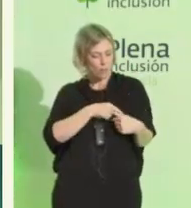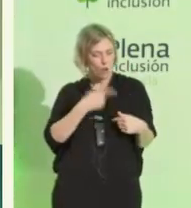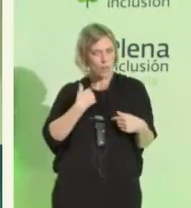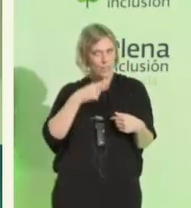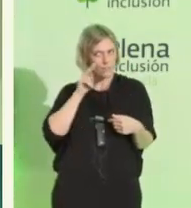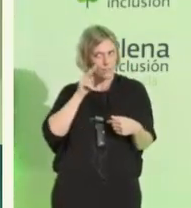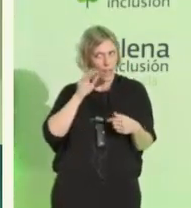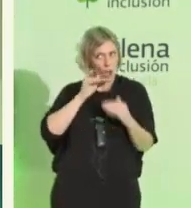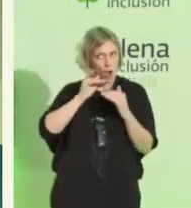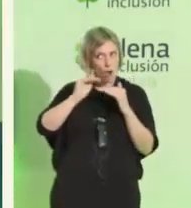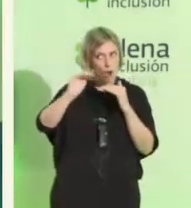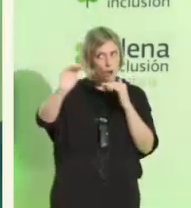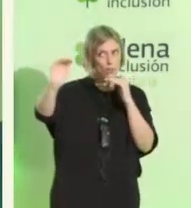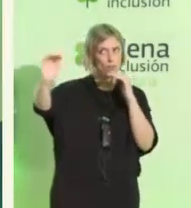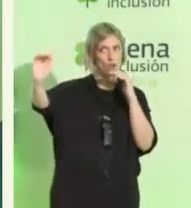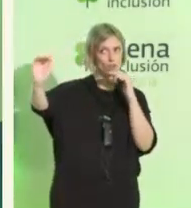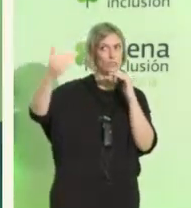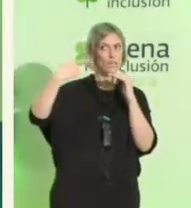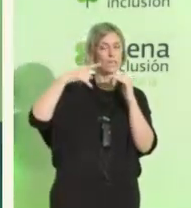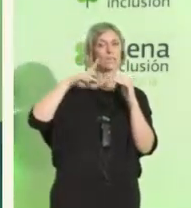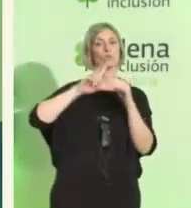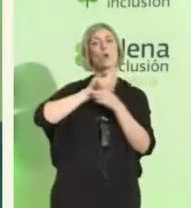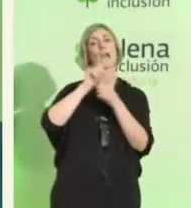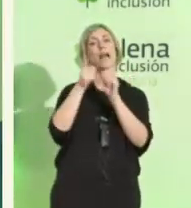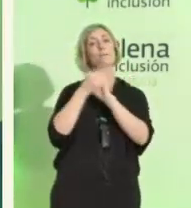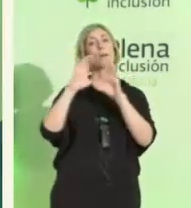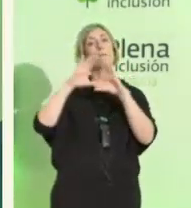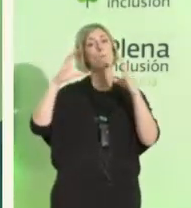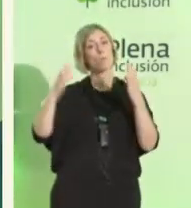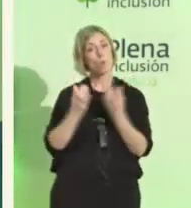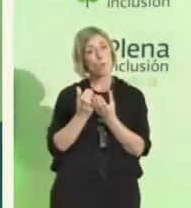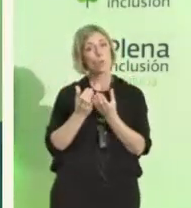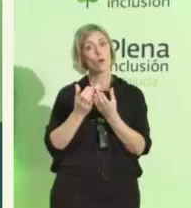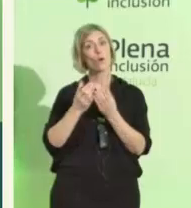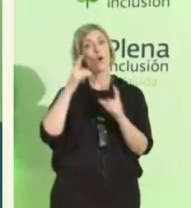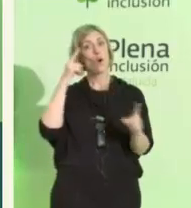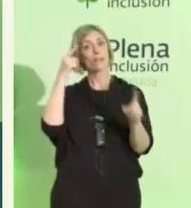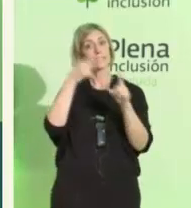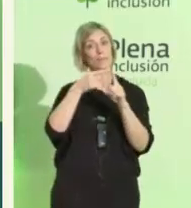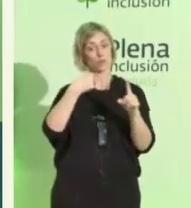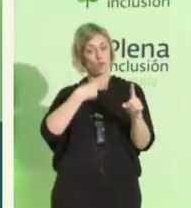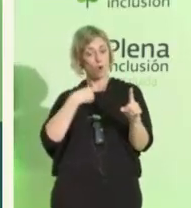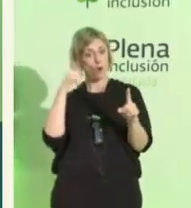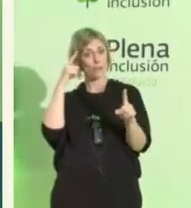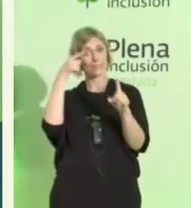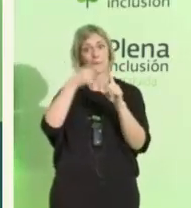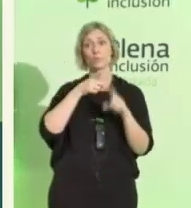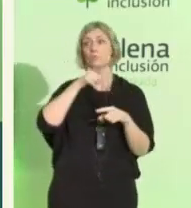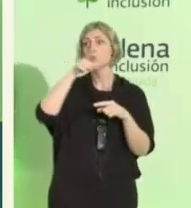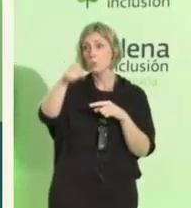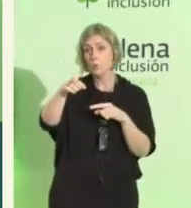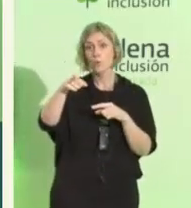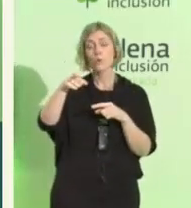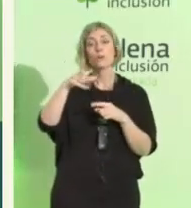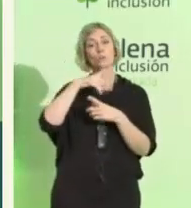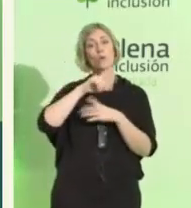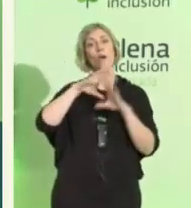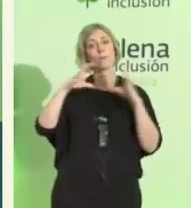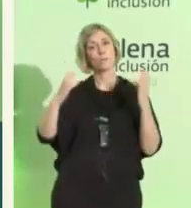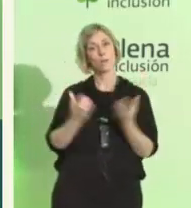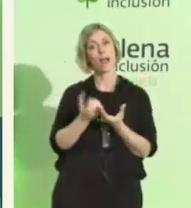del mundo puede ser por ti puede ser por mí pero siempre caminando el mundo minando para